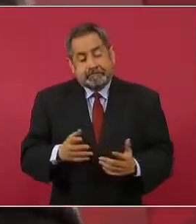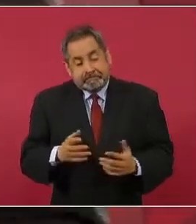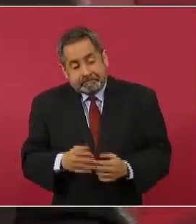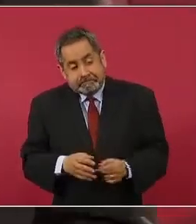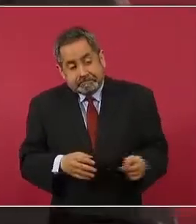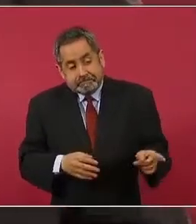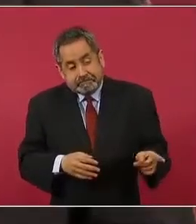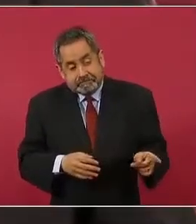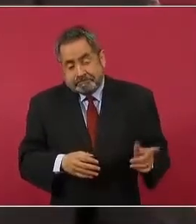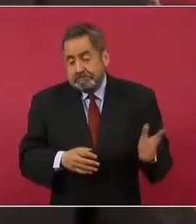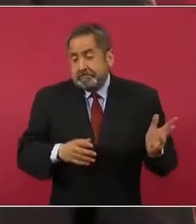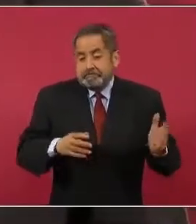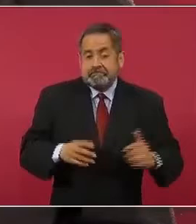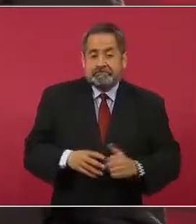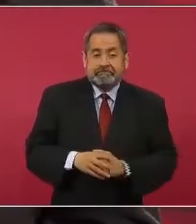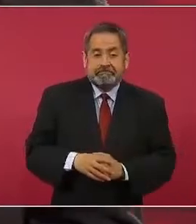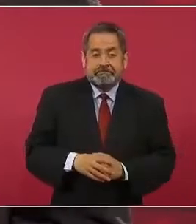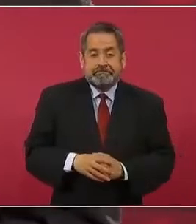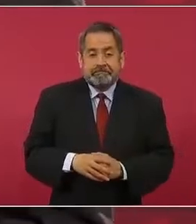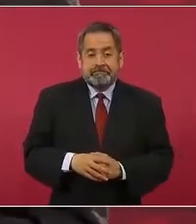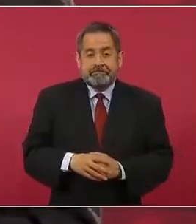hago 1 hora donde voy